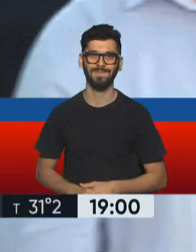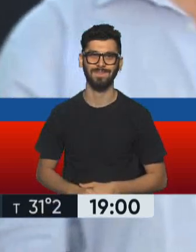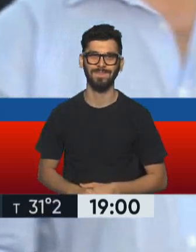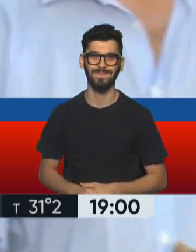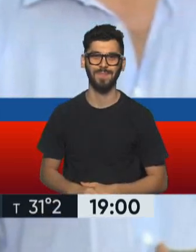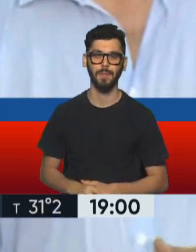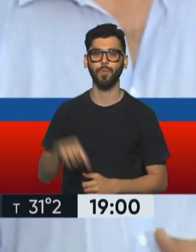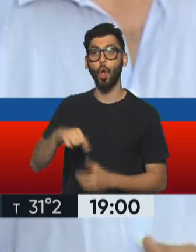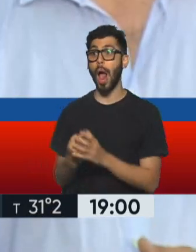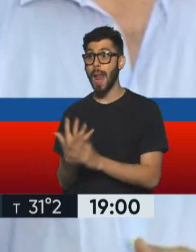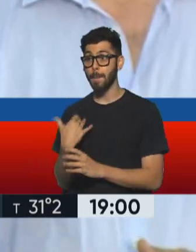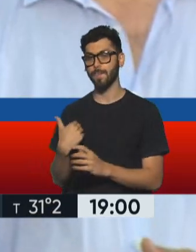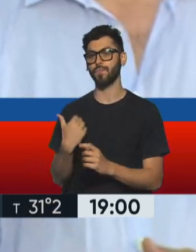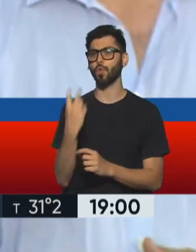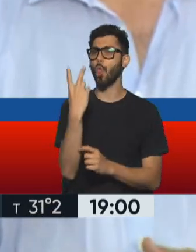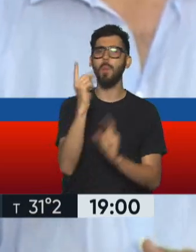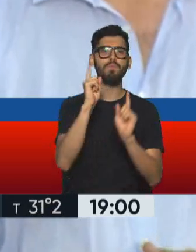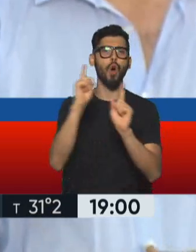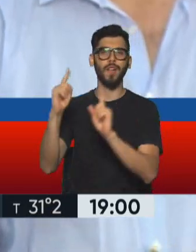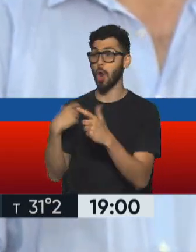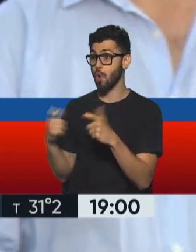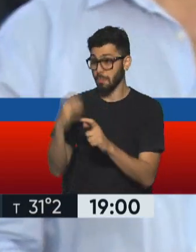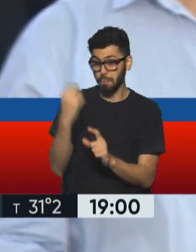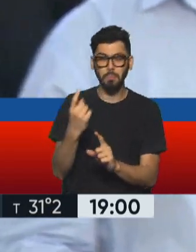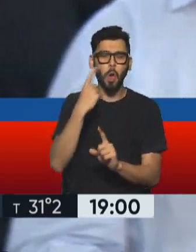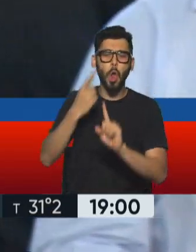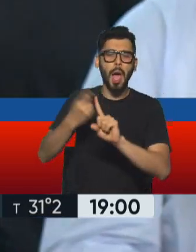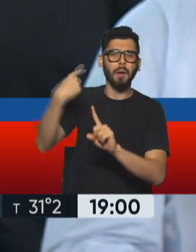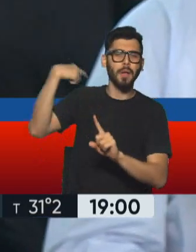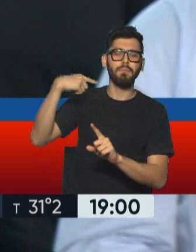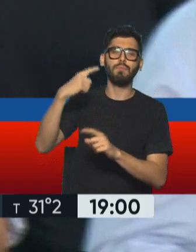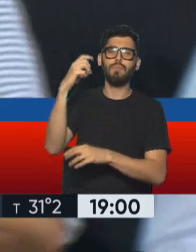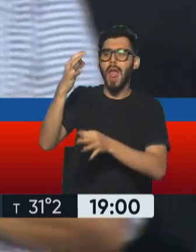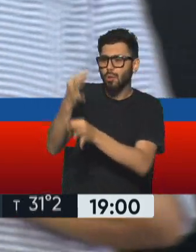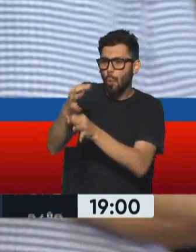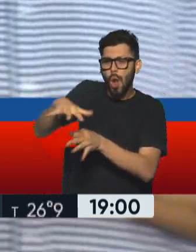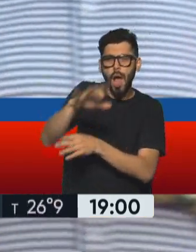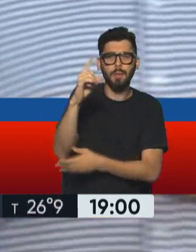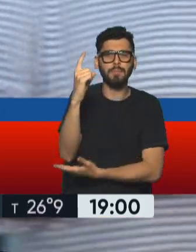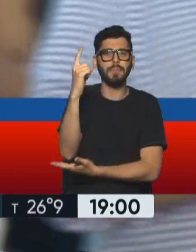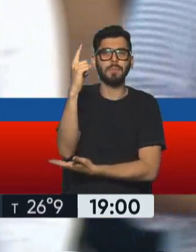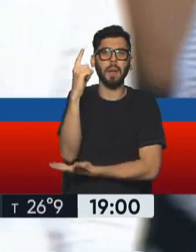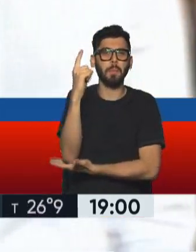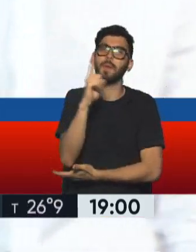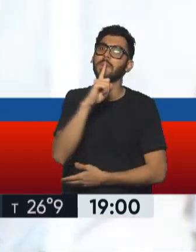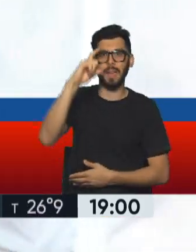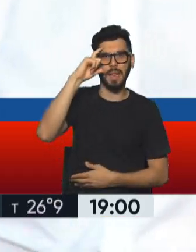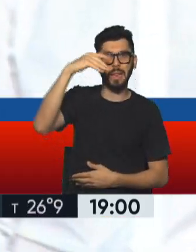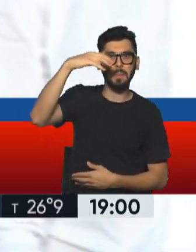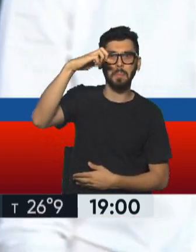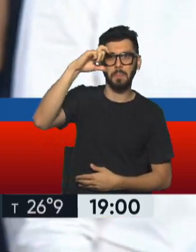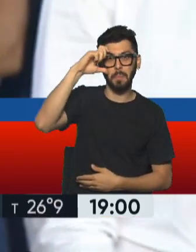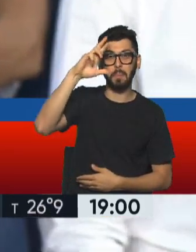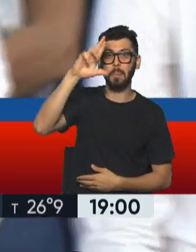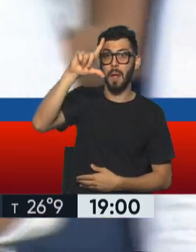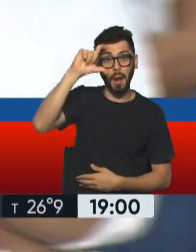mañana me reuní con dos docentes que conocí días atrás en un colegio de Temperley, que me contaron los problemas que tienen los